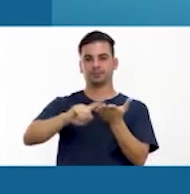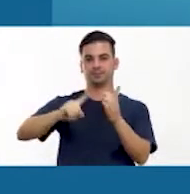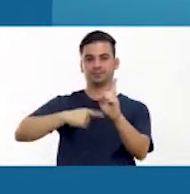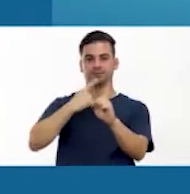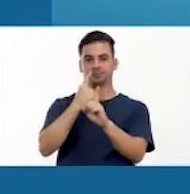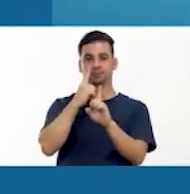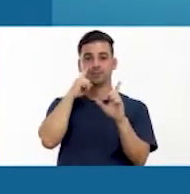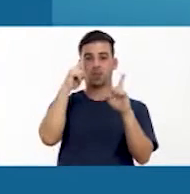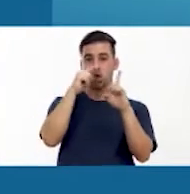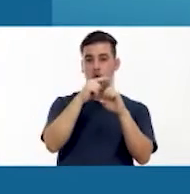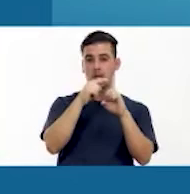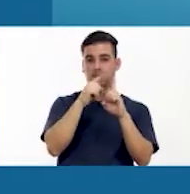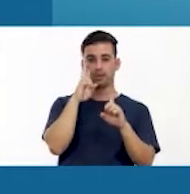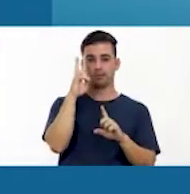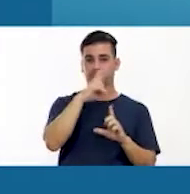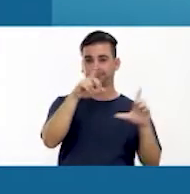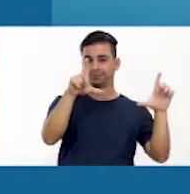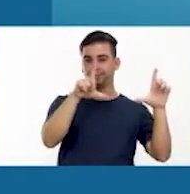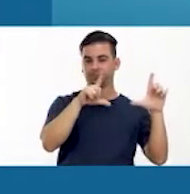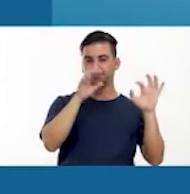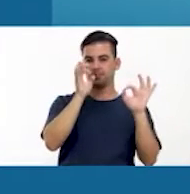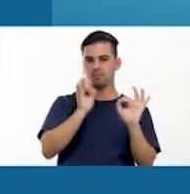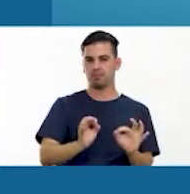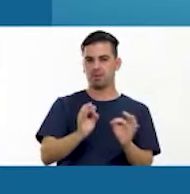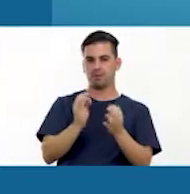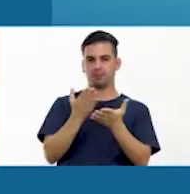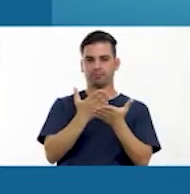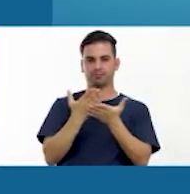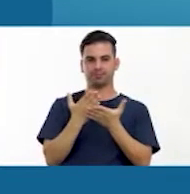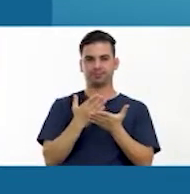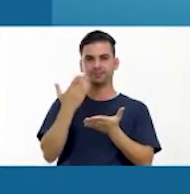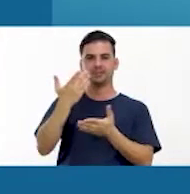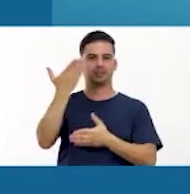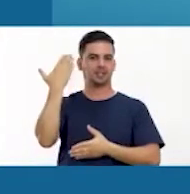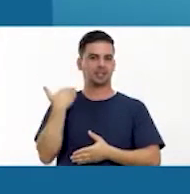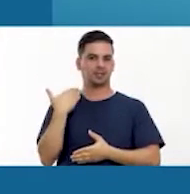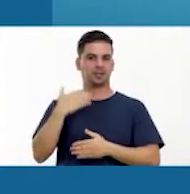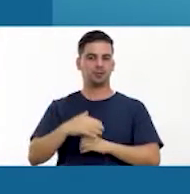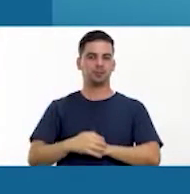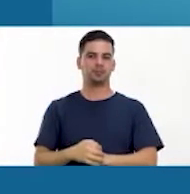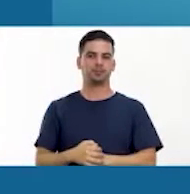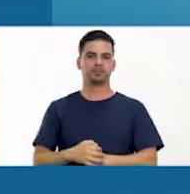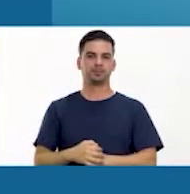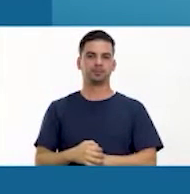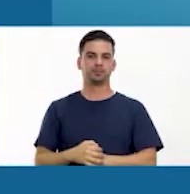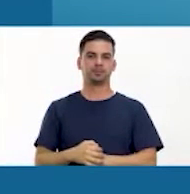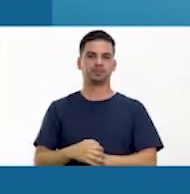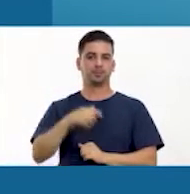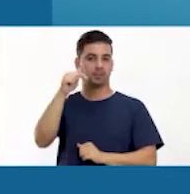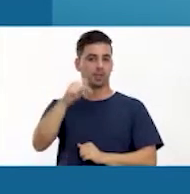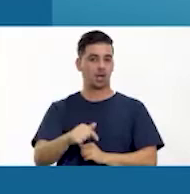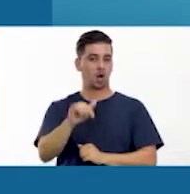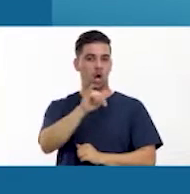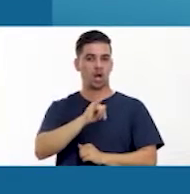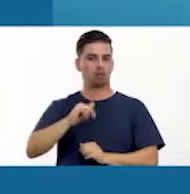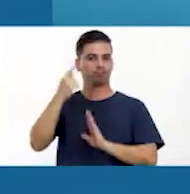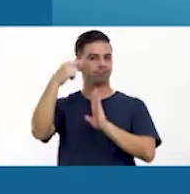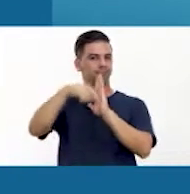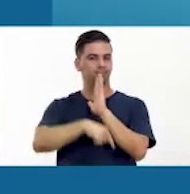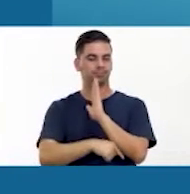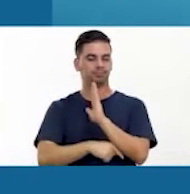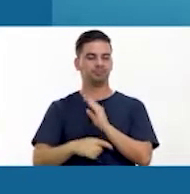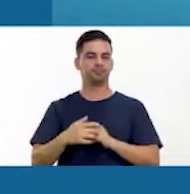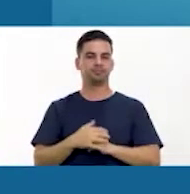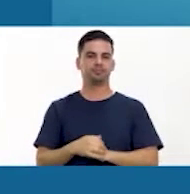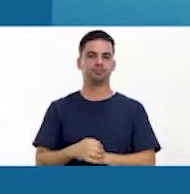Es el mismo objetivo que estuvimos trabajando en la semana anterior. Ahora le vamos a dar continuidad y lo